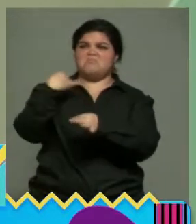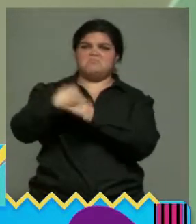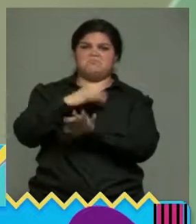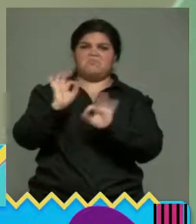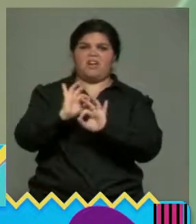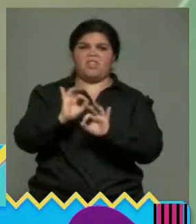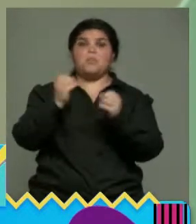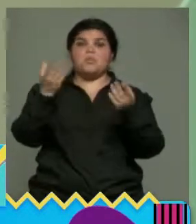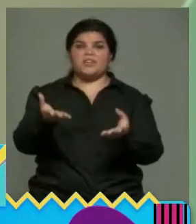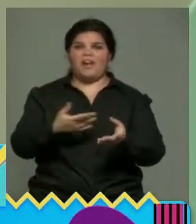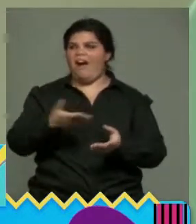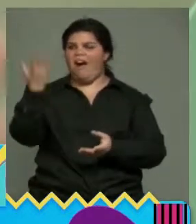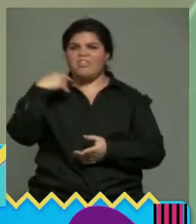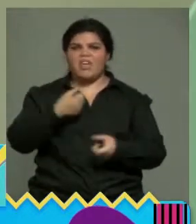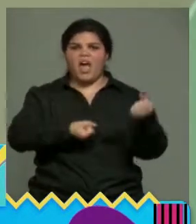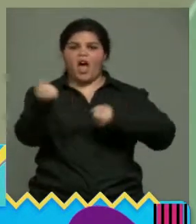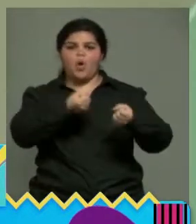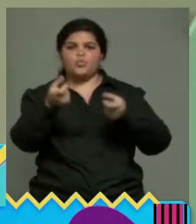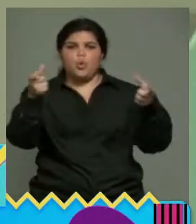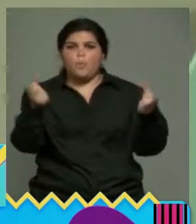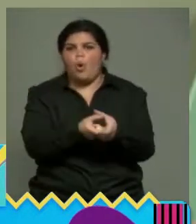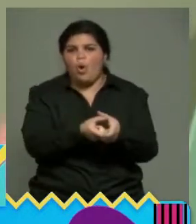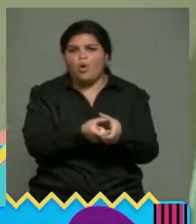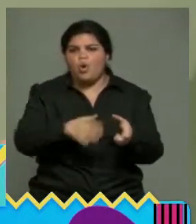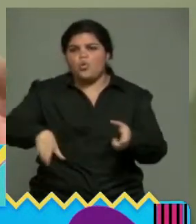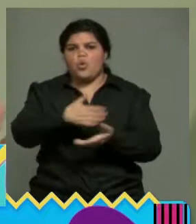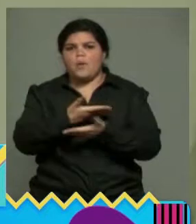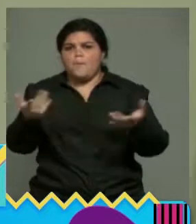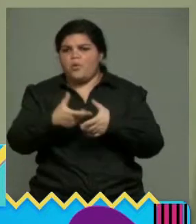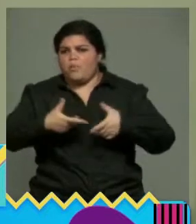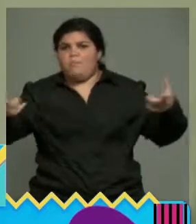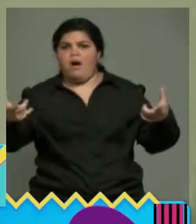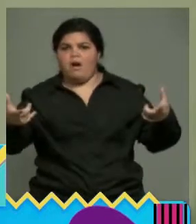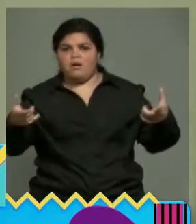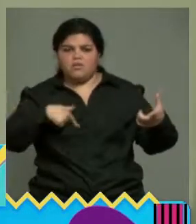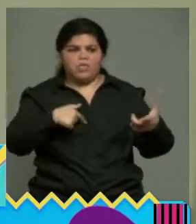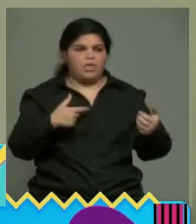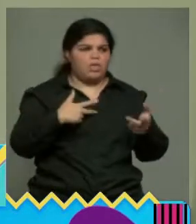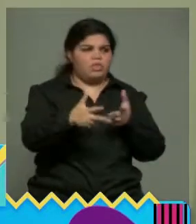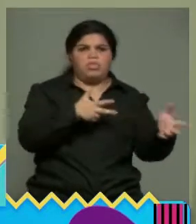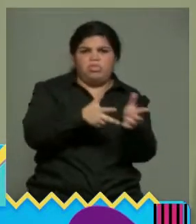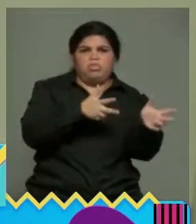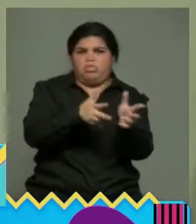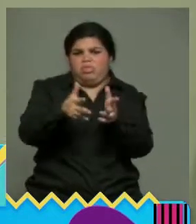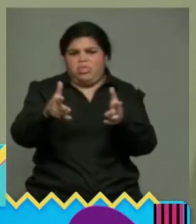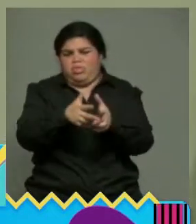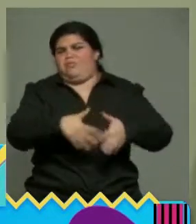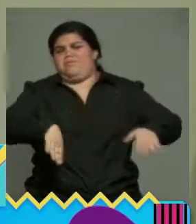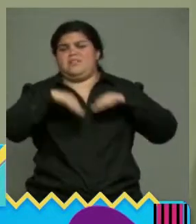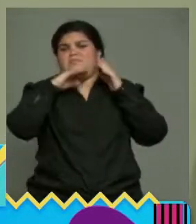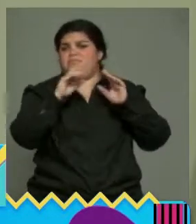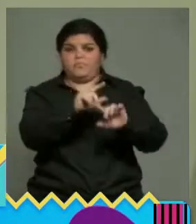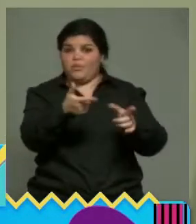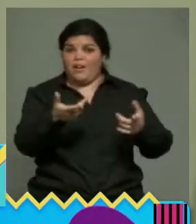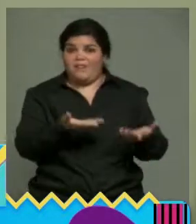menos autos, había mucho más espacio público, no nos entorpecíamos en esa actividad, ¿sí?